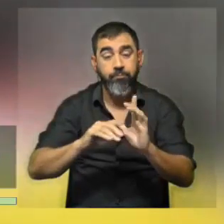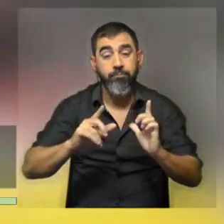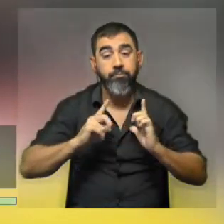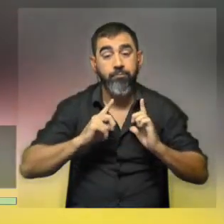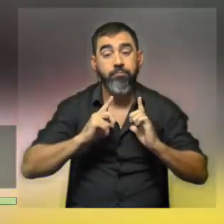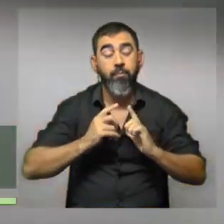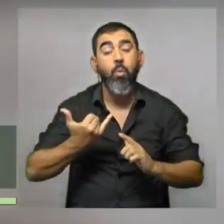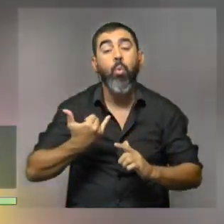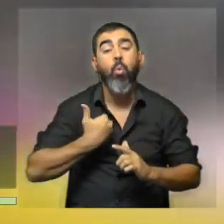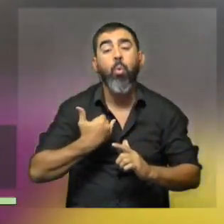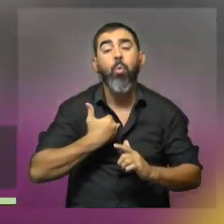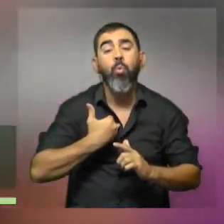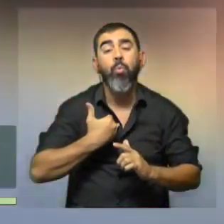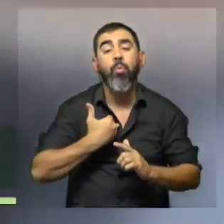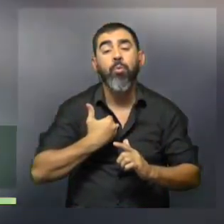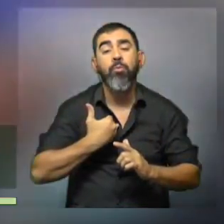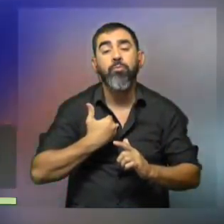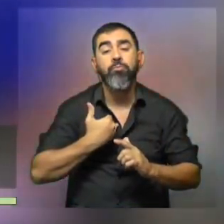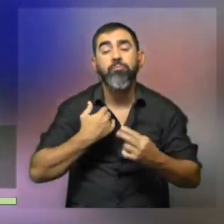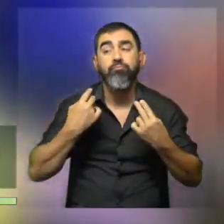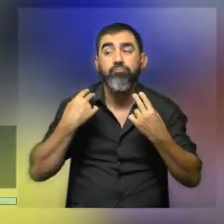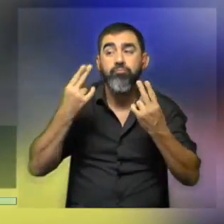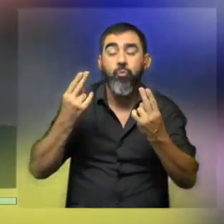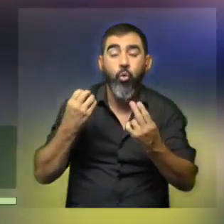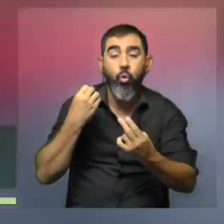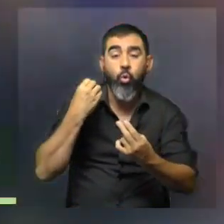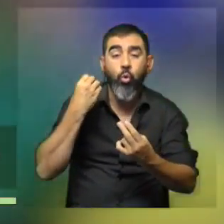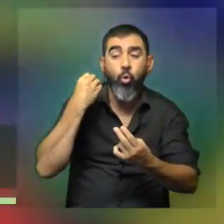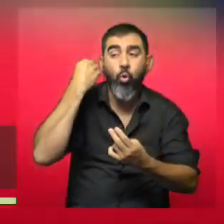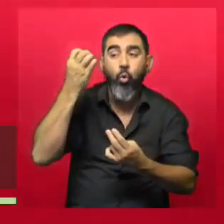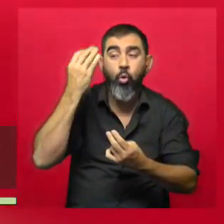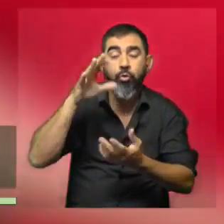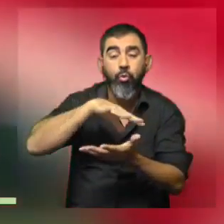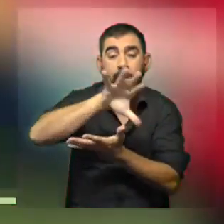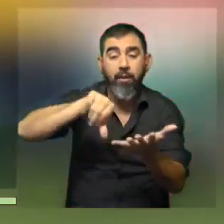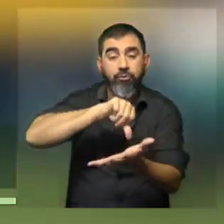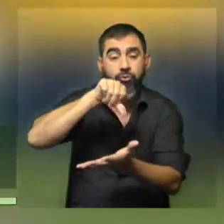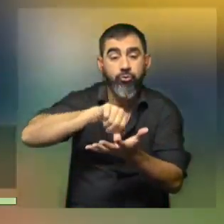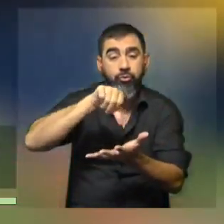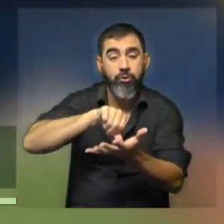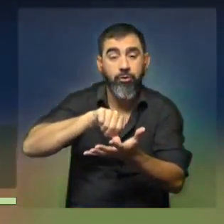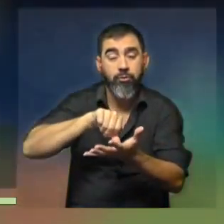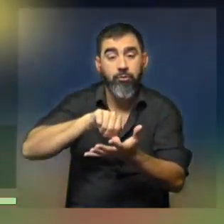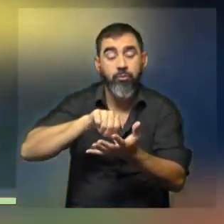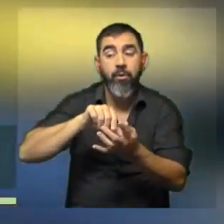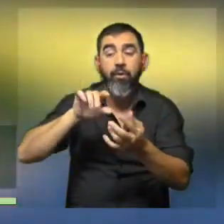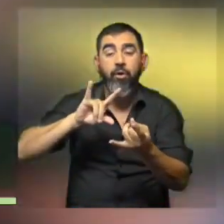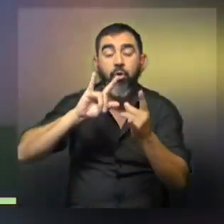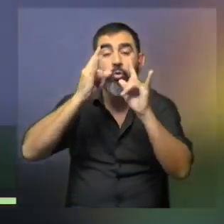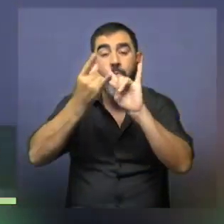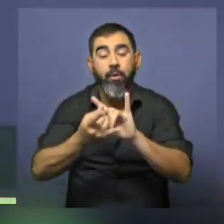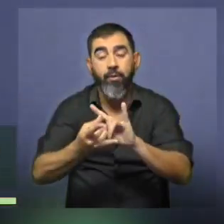como reaccionar al congreso nacional donde la participación de parlamentarios